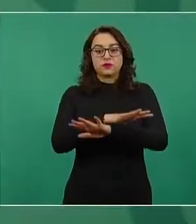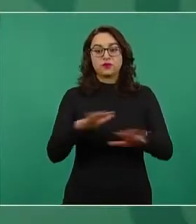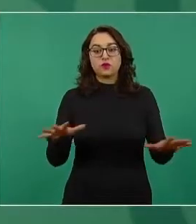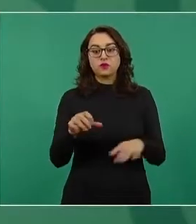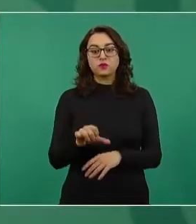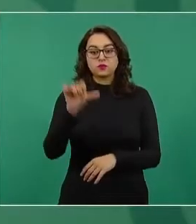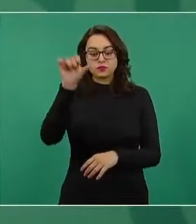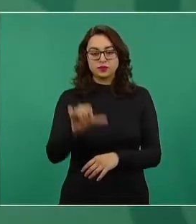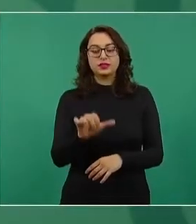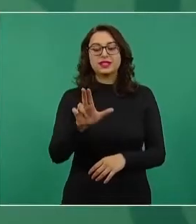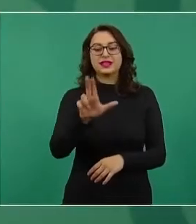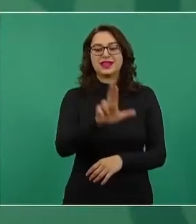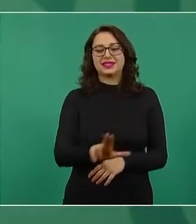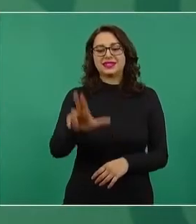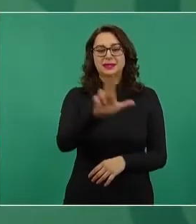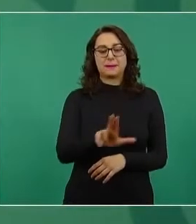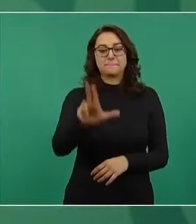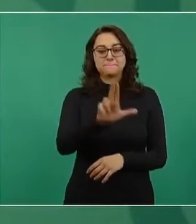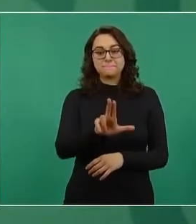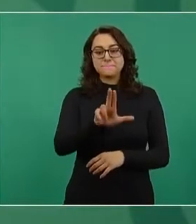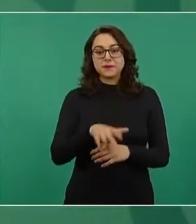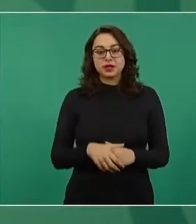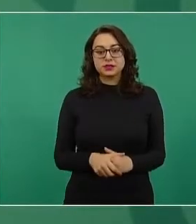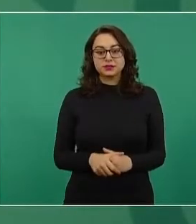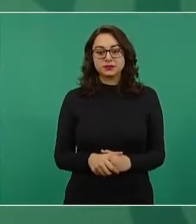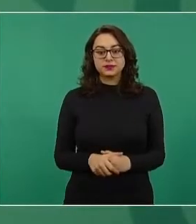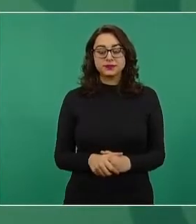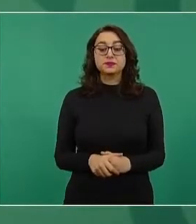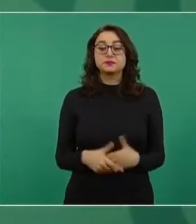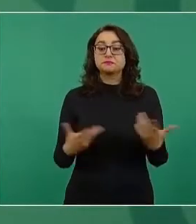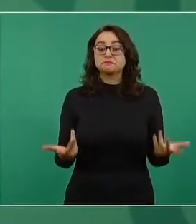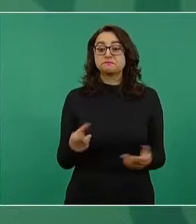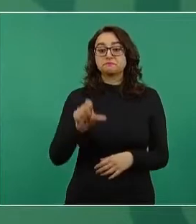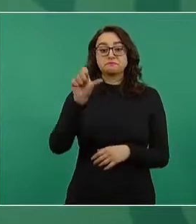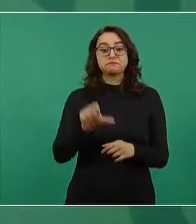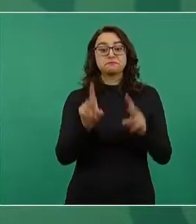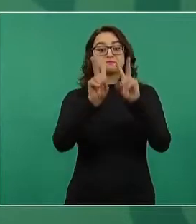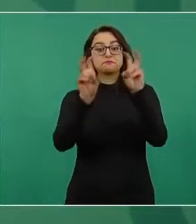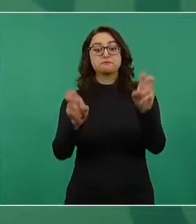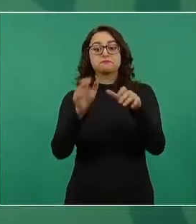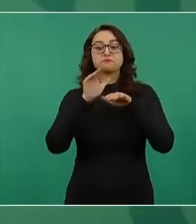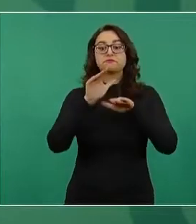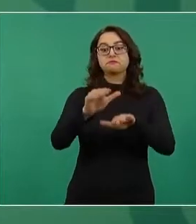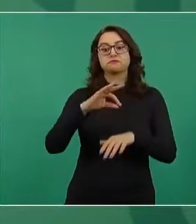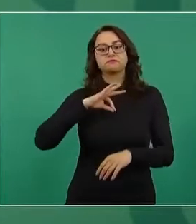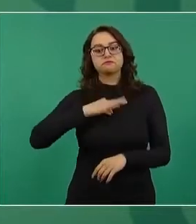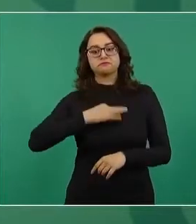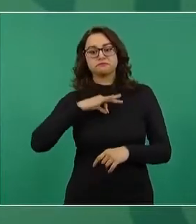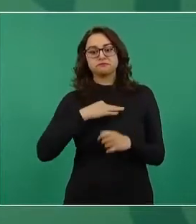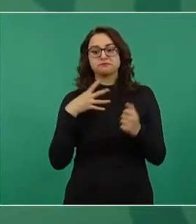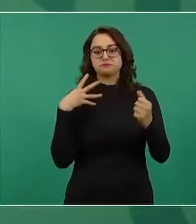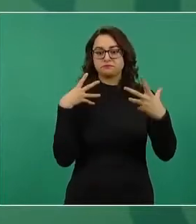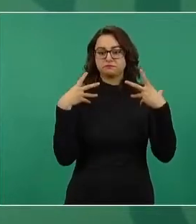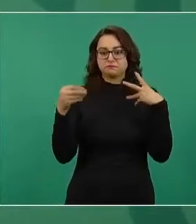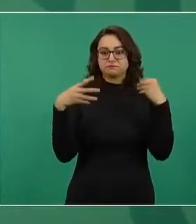Tenemos que dar a conocer todo lo relacionado con la pandemia